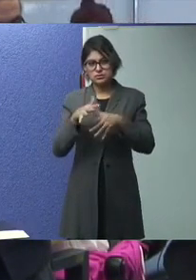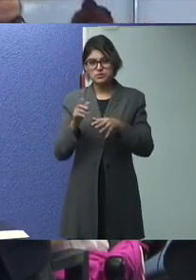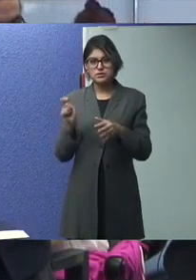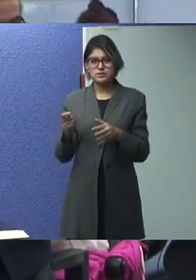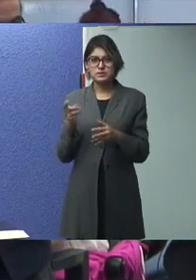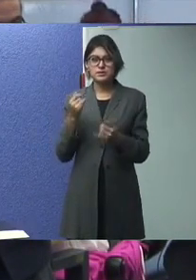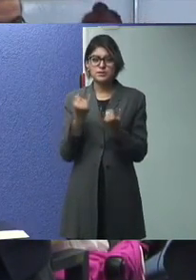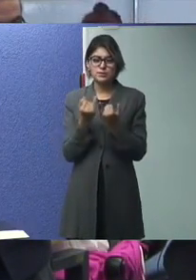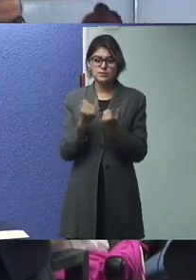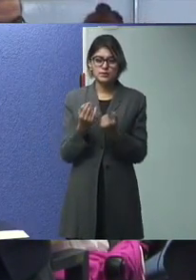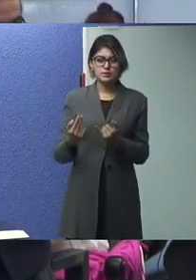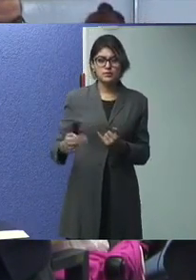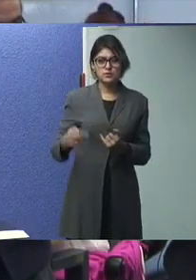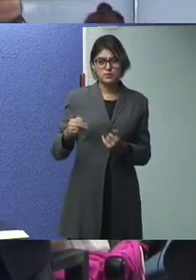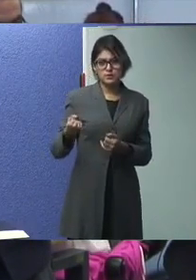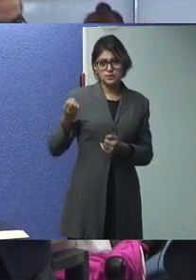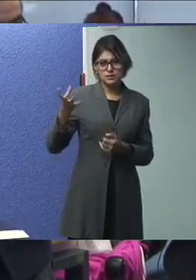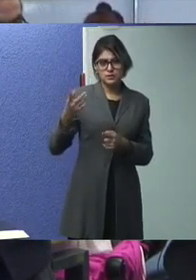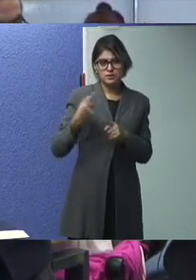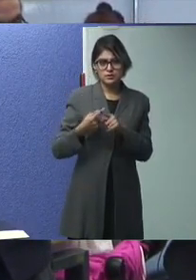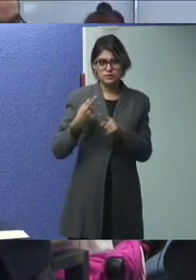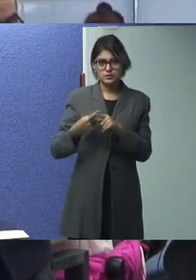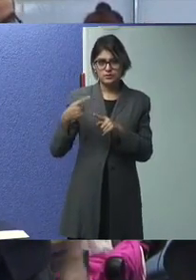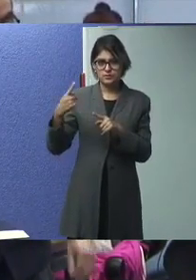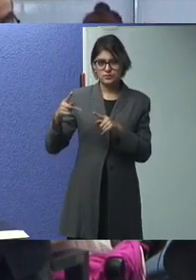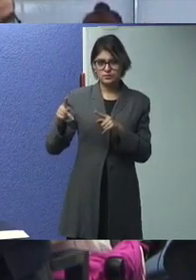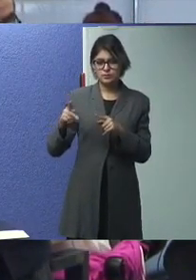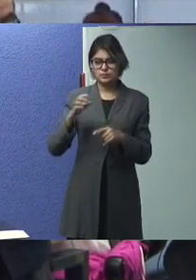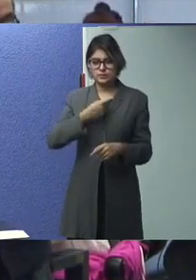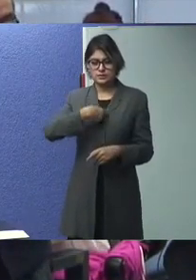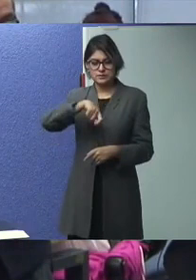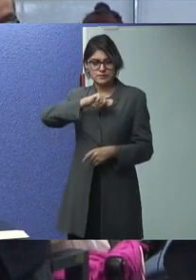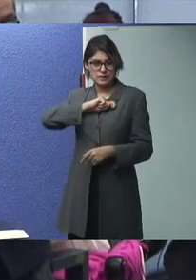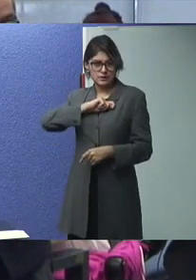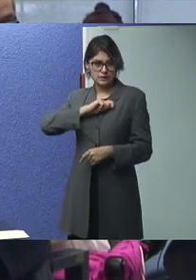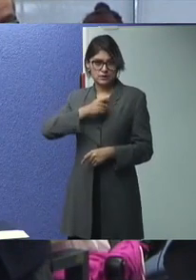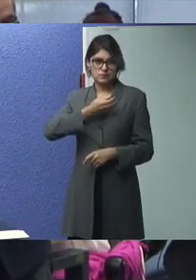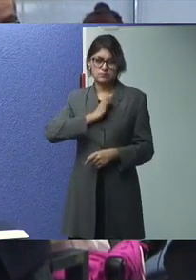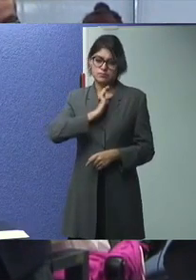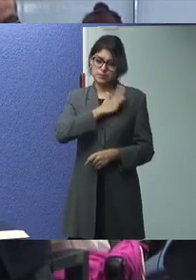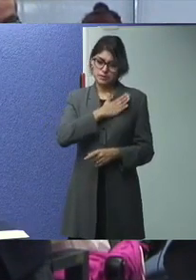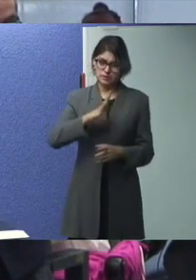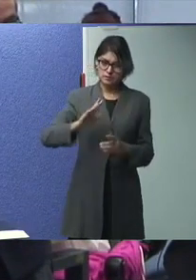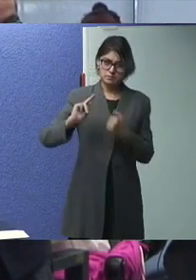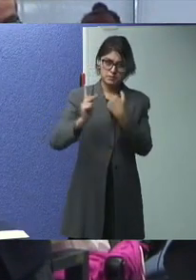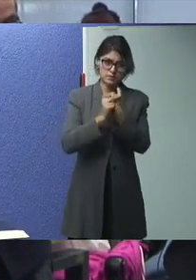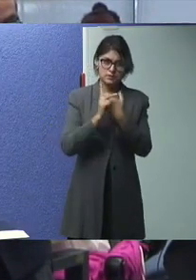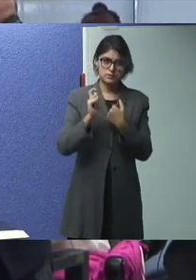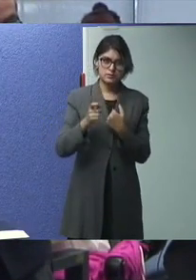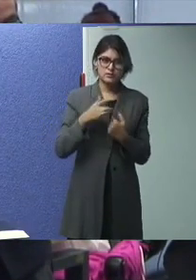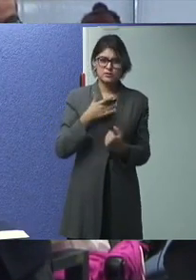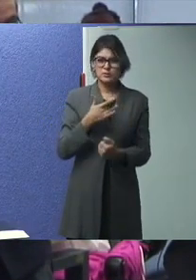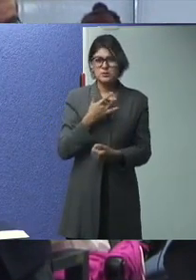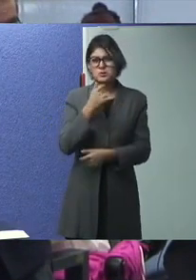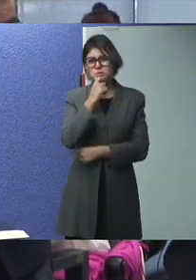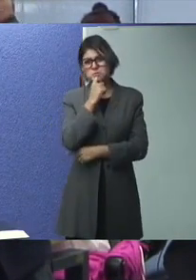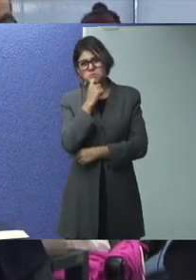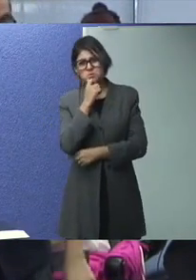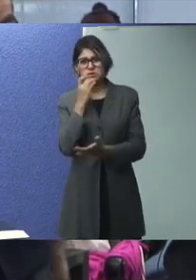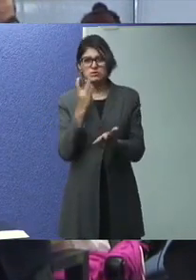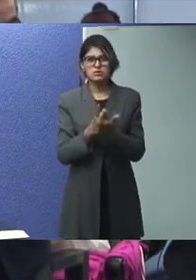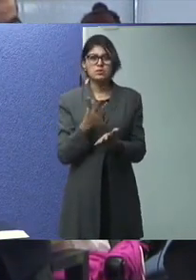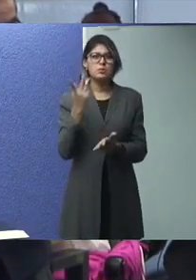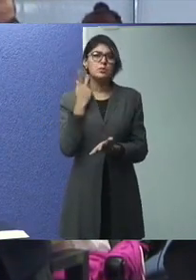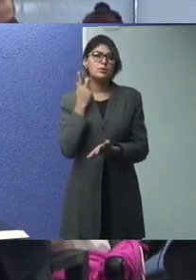por apropiado por el movimiento de vida independiente en España, yo lo veo más como un posicionamiento político por parte